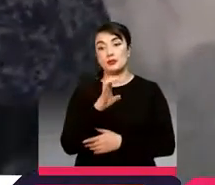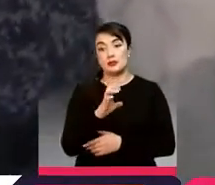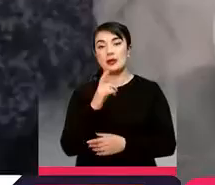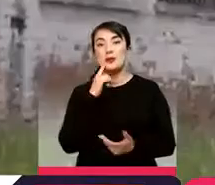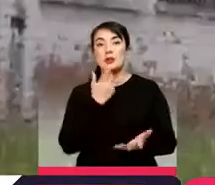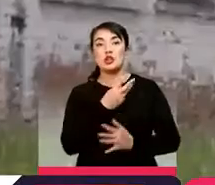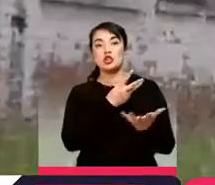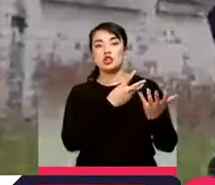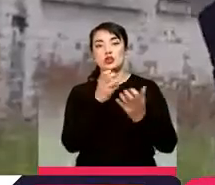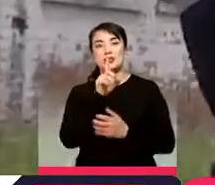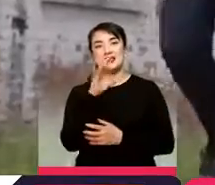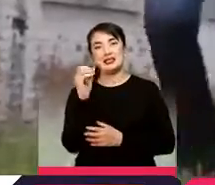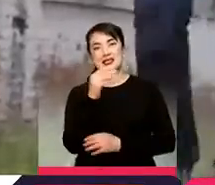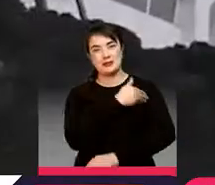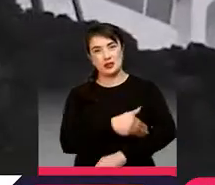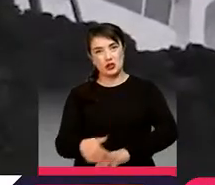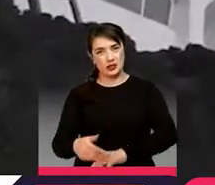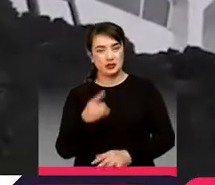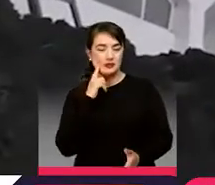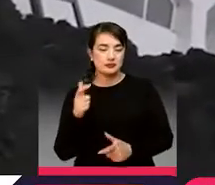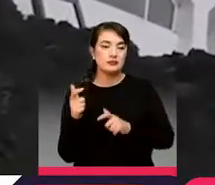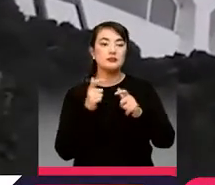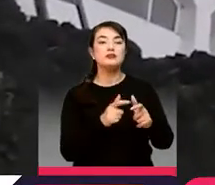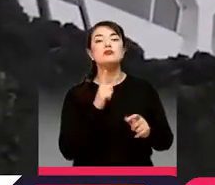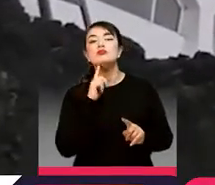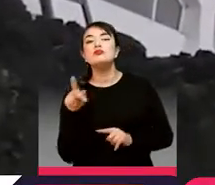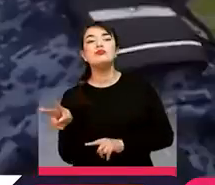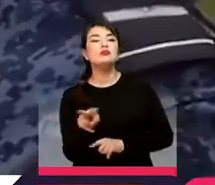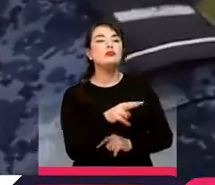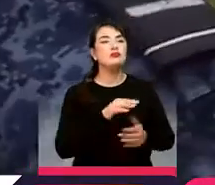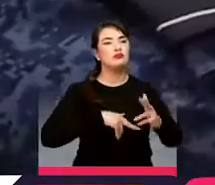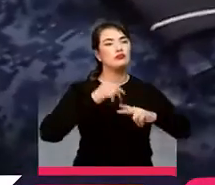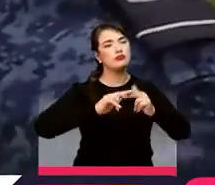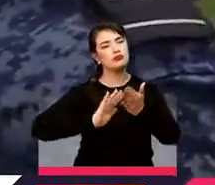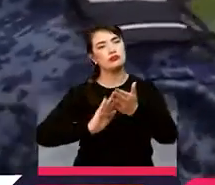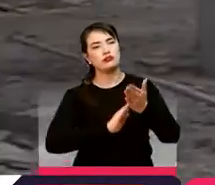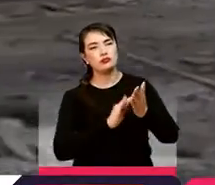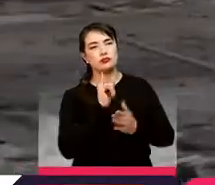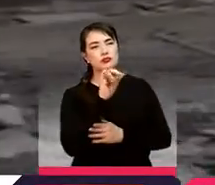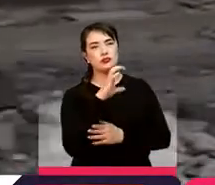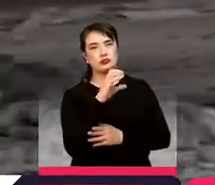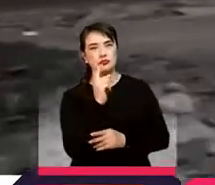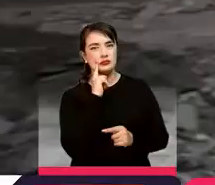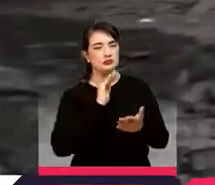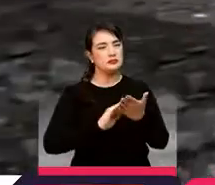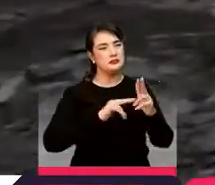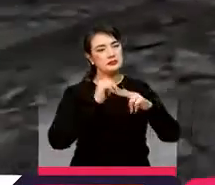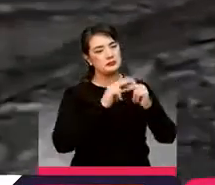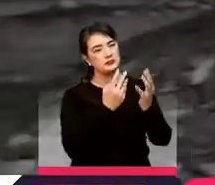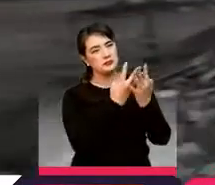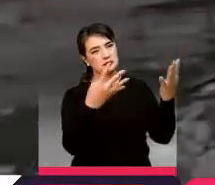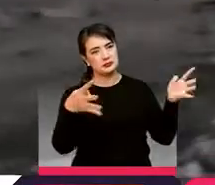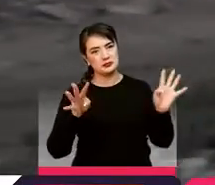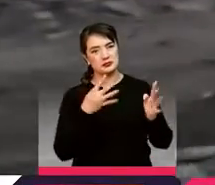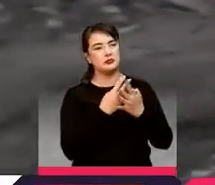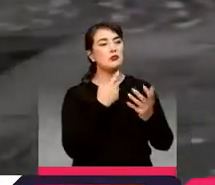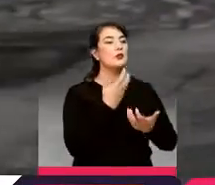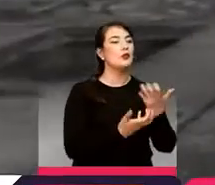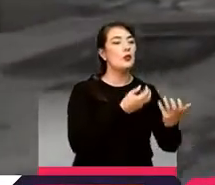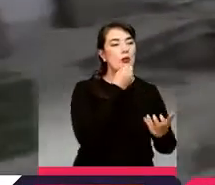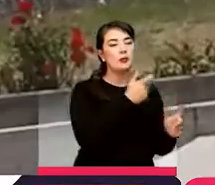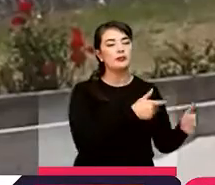860 millones de pesos se realizan obras en la picota que comprende mejorar las condiciones de infraestructura en el área de preparación de alimentos